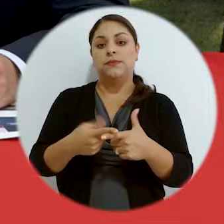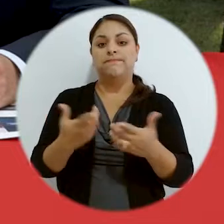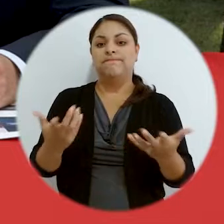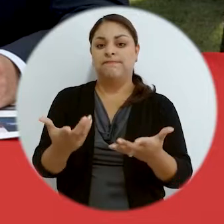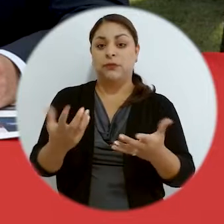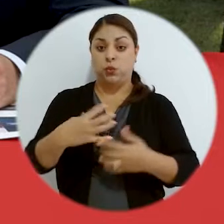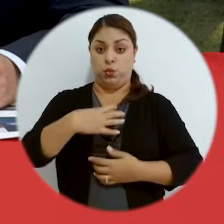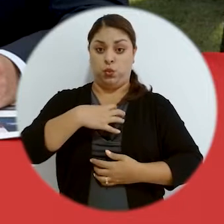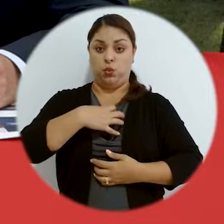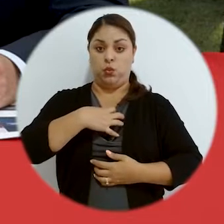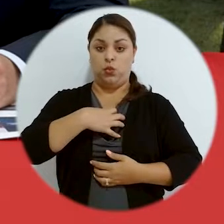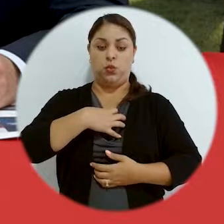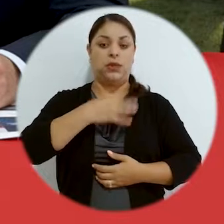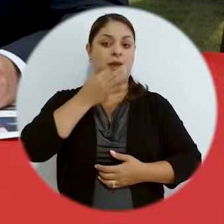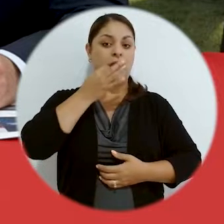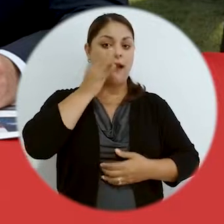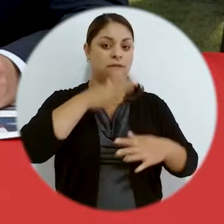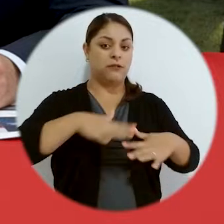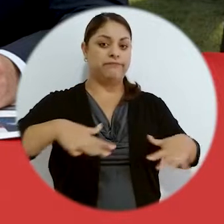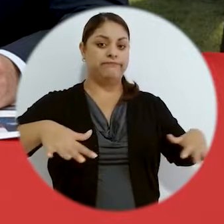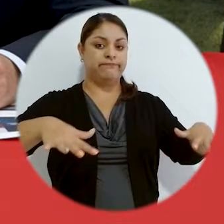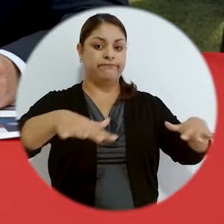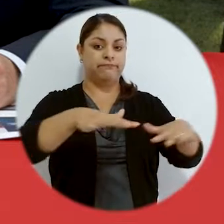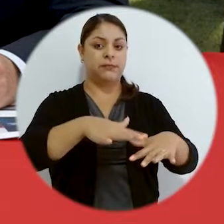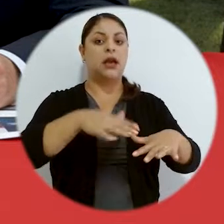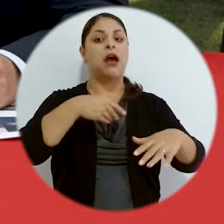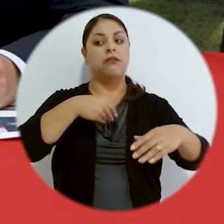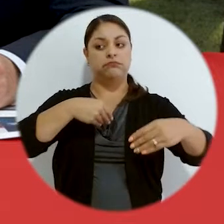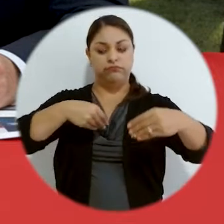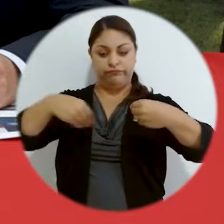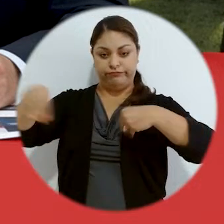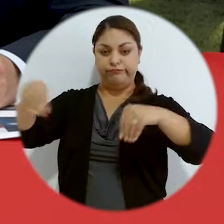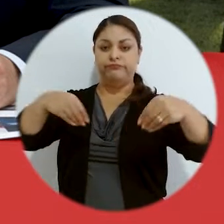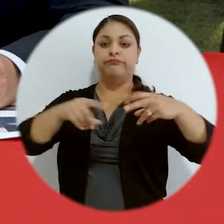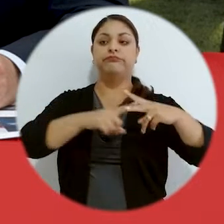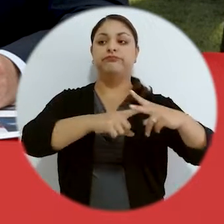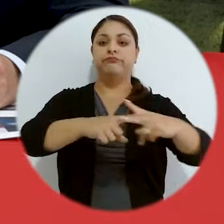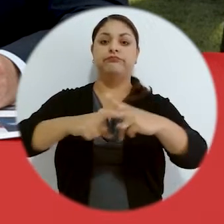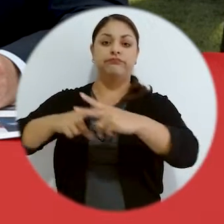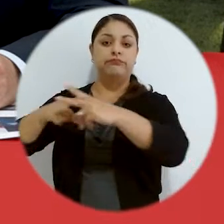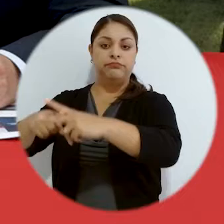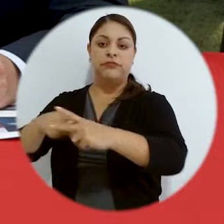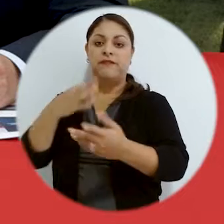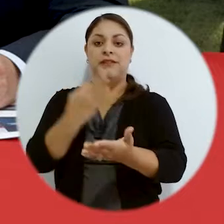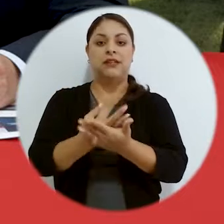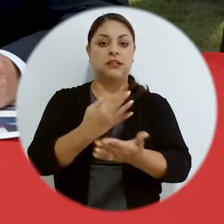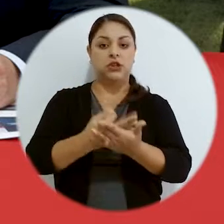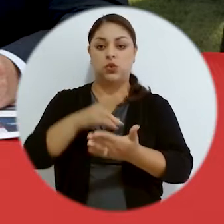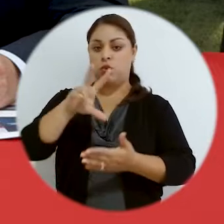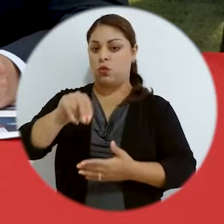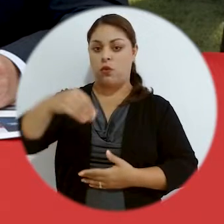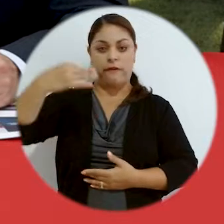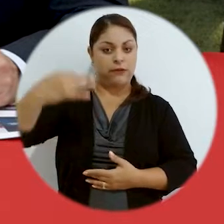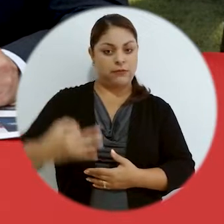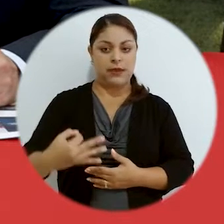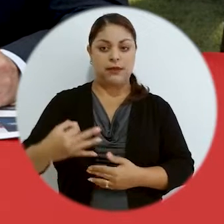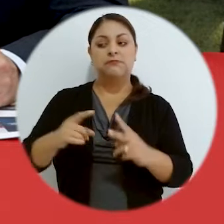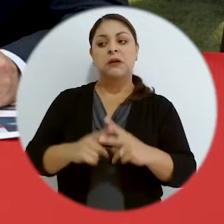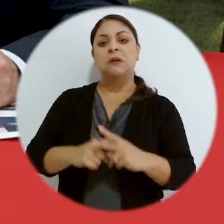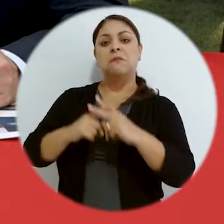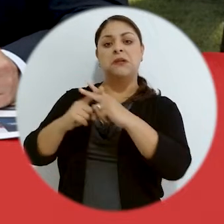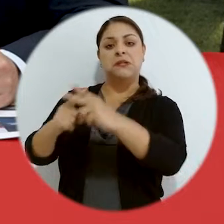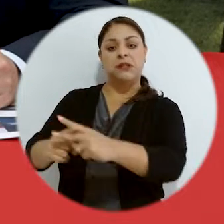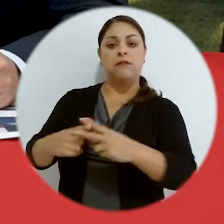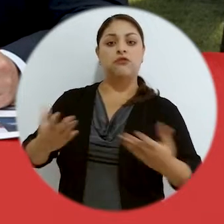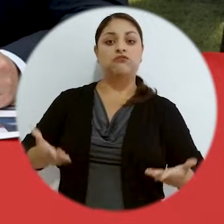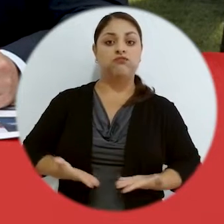que los dueños del cafetal generaban era un mercado financiero informal. Le prestaban a los caficultores